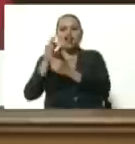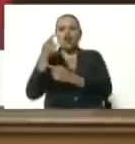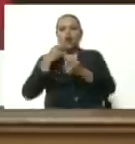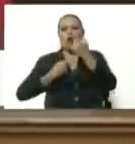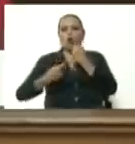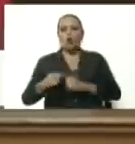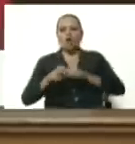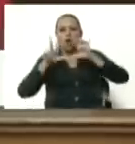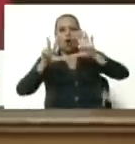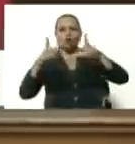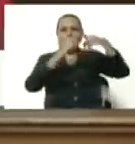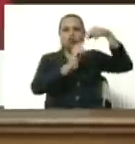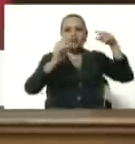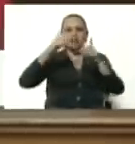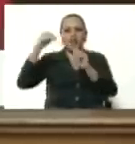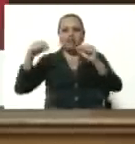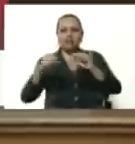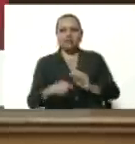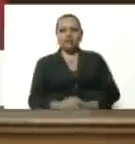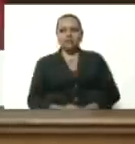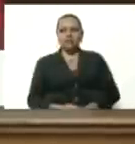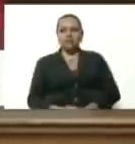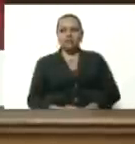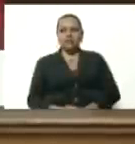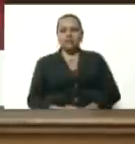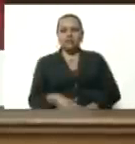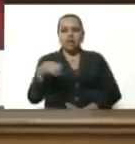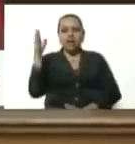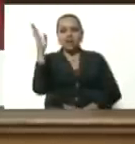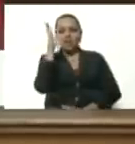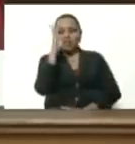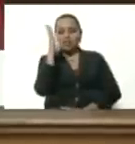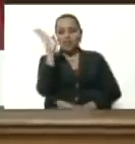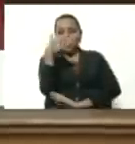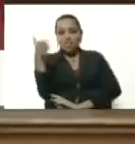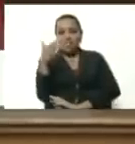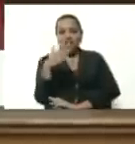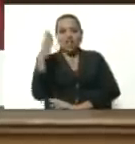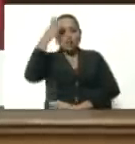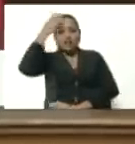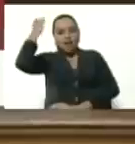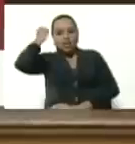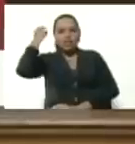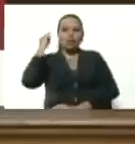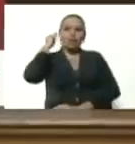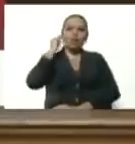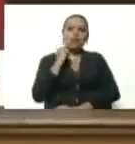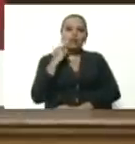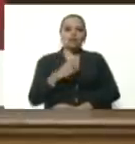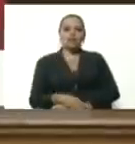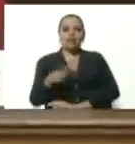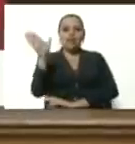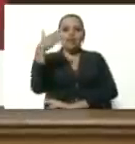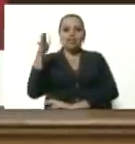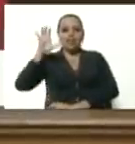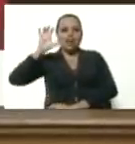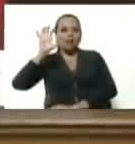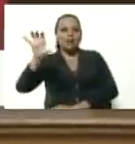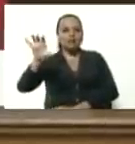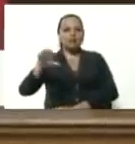de 8 estrellas, la bandera mirandina, la bandera bolivariana, la bandera de la patria.